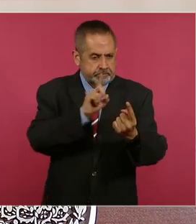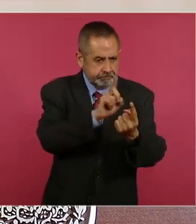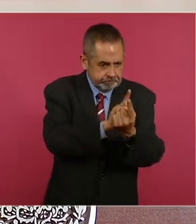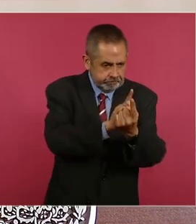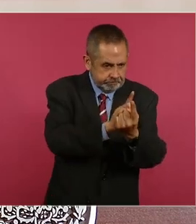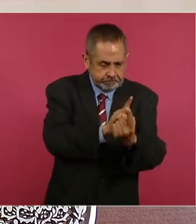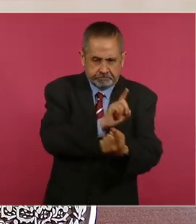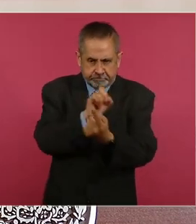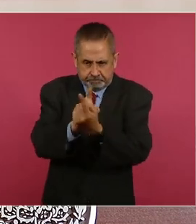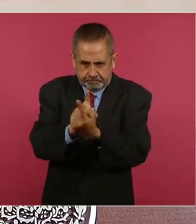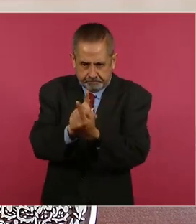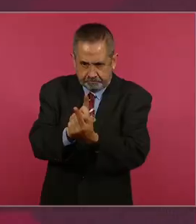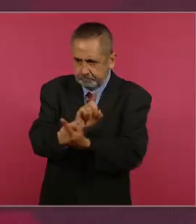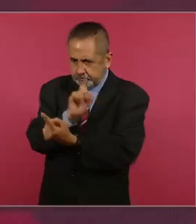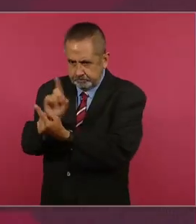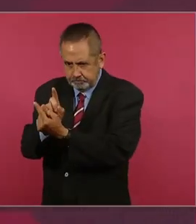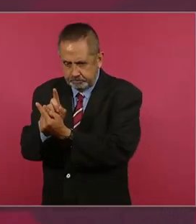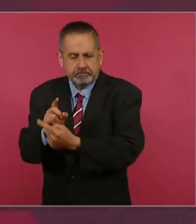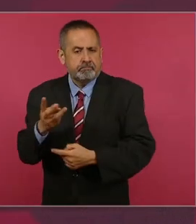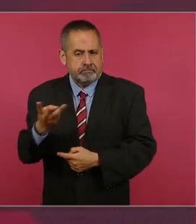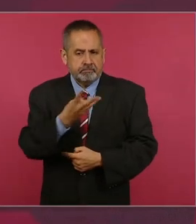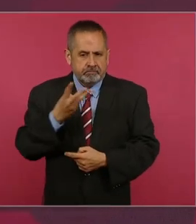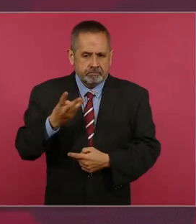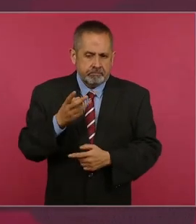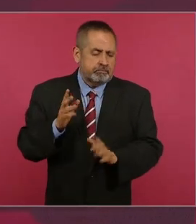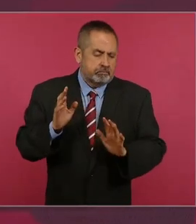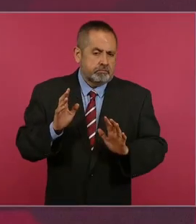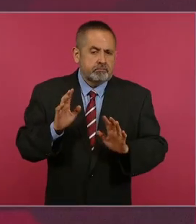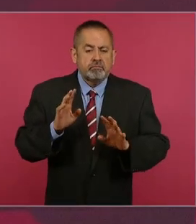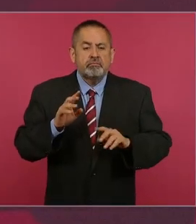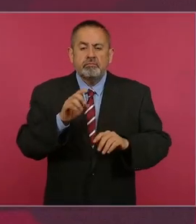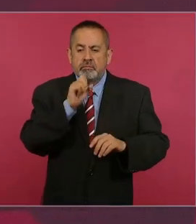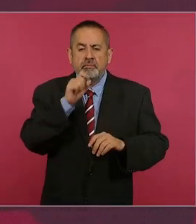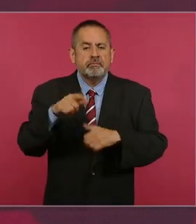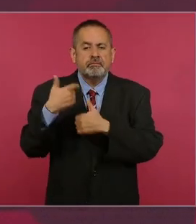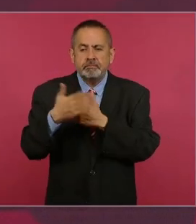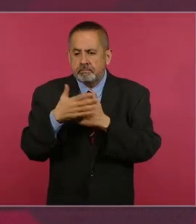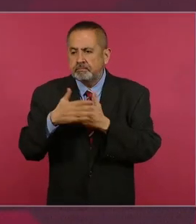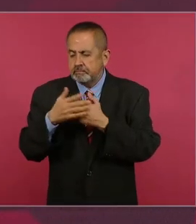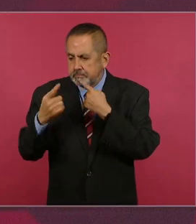con los tres, y vamos a tener reuniones